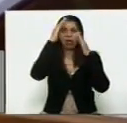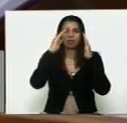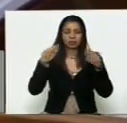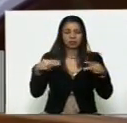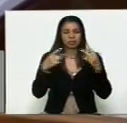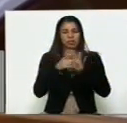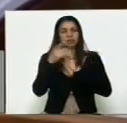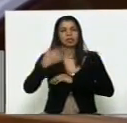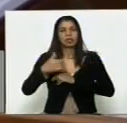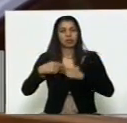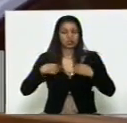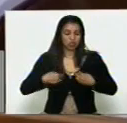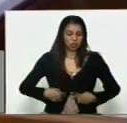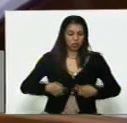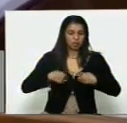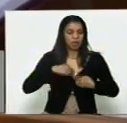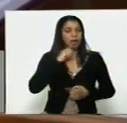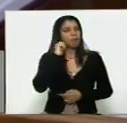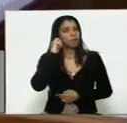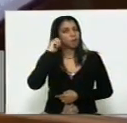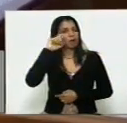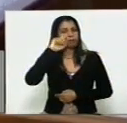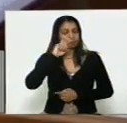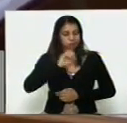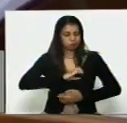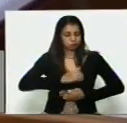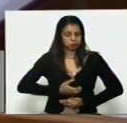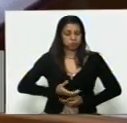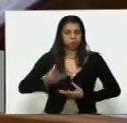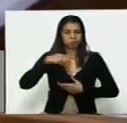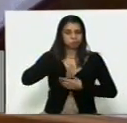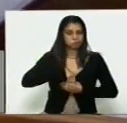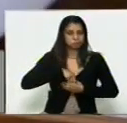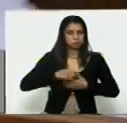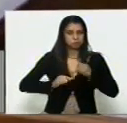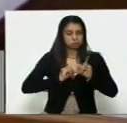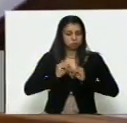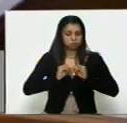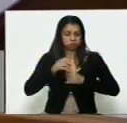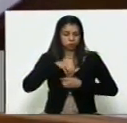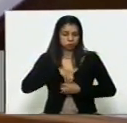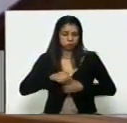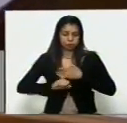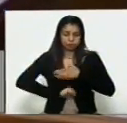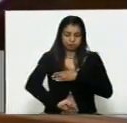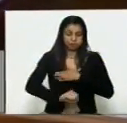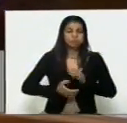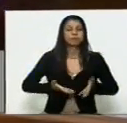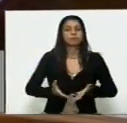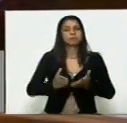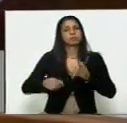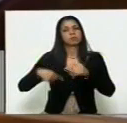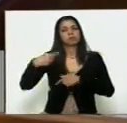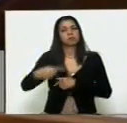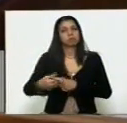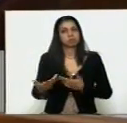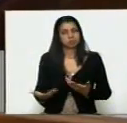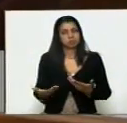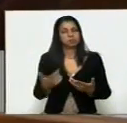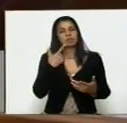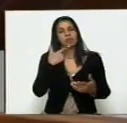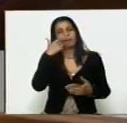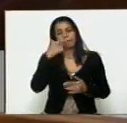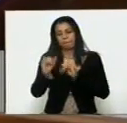los derechos humanos de las mujeres gestantes durante la gestación, trabajo de parto y posparto y de los